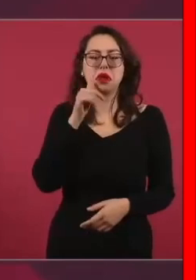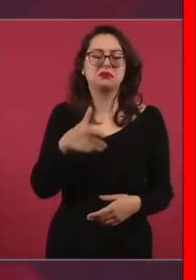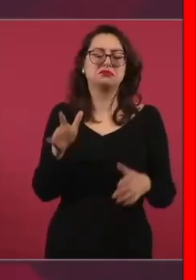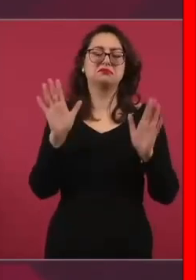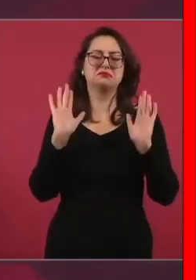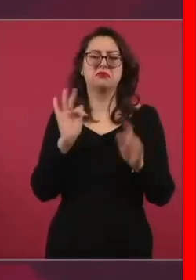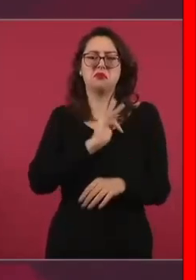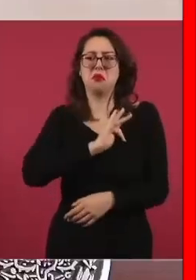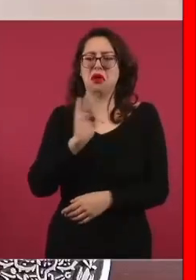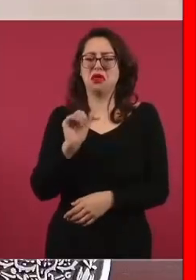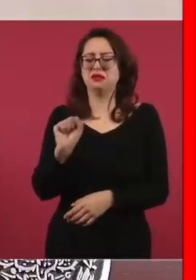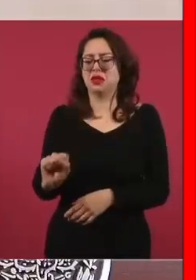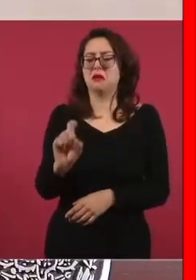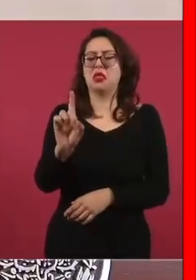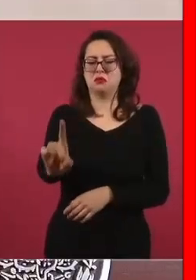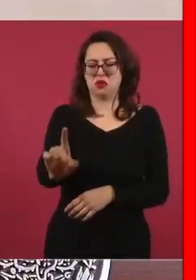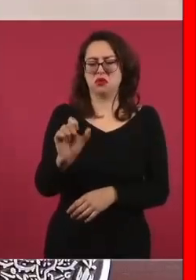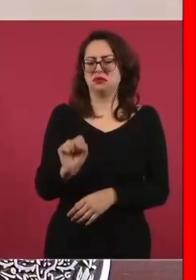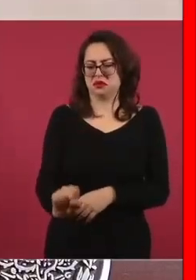el fin de semana. Fin de semana.